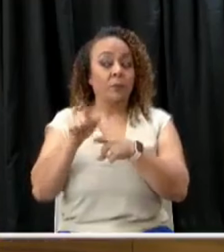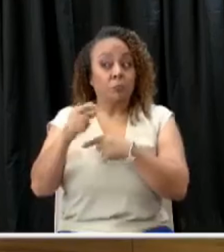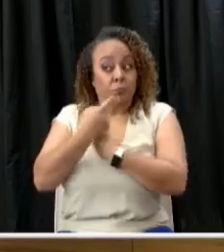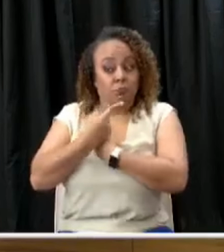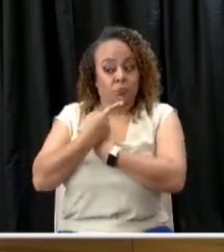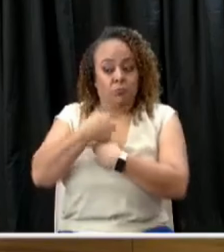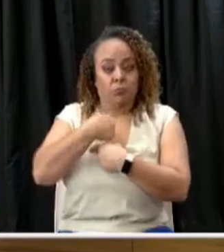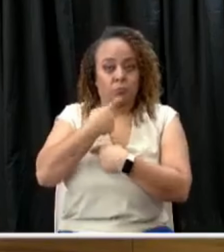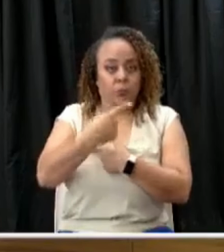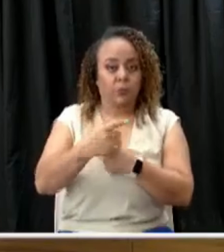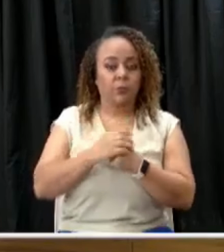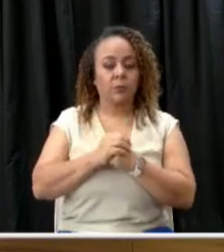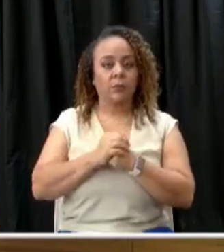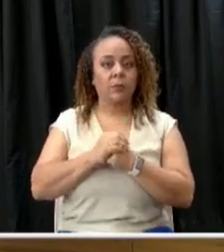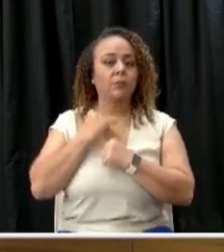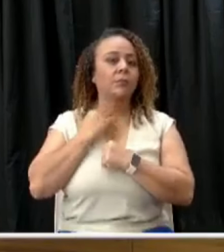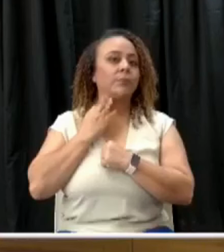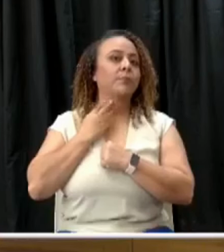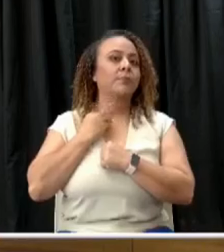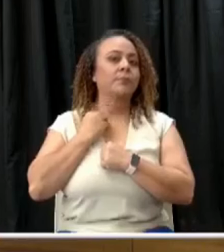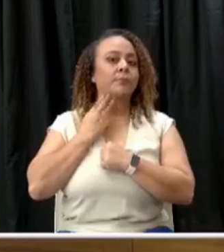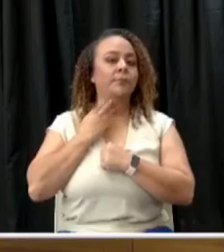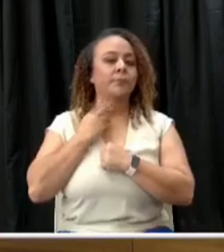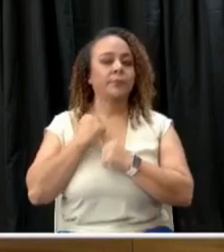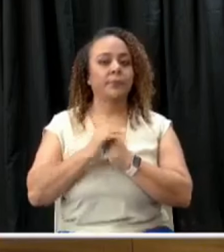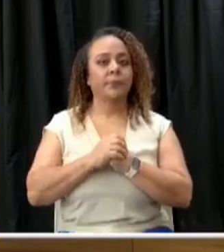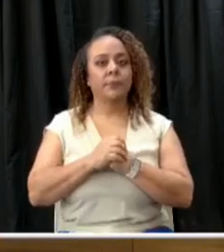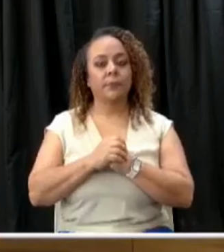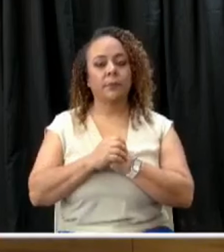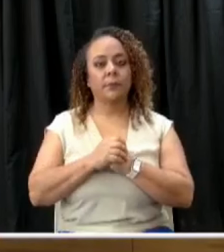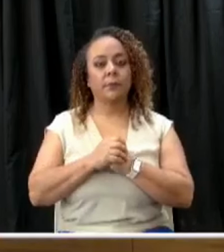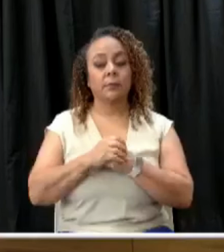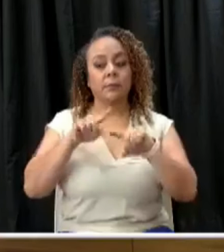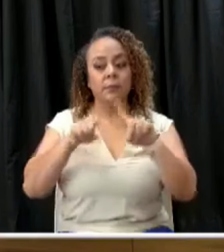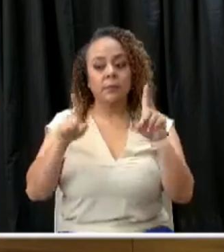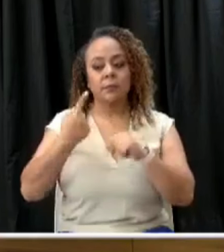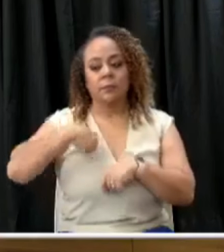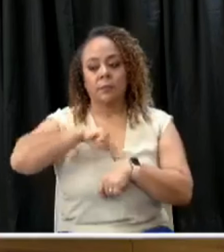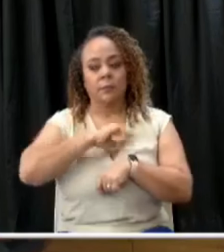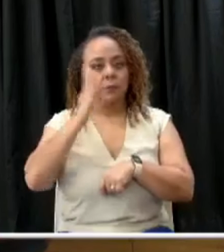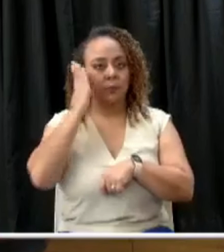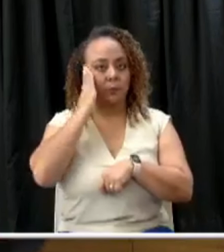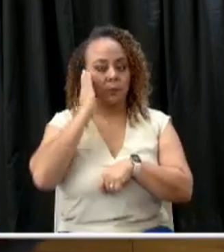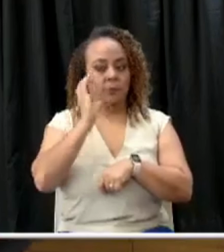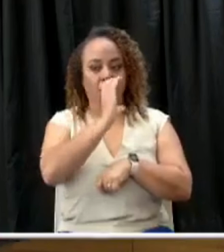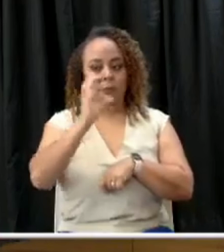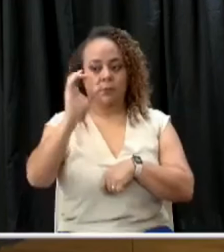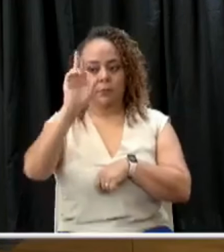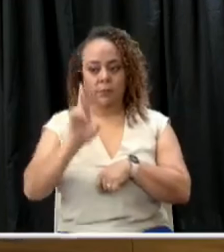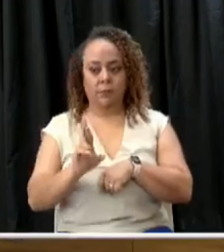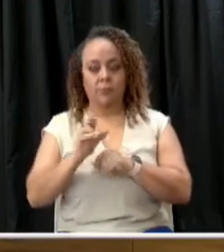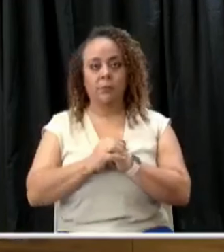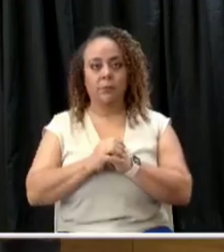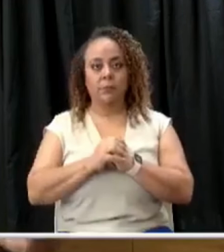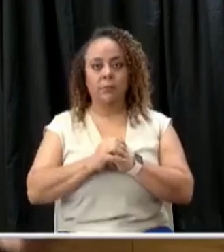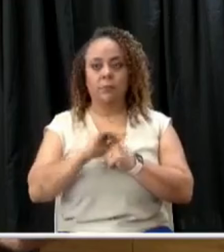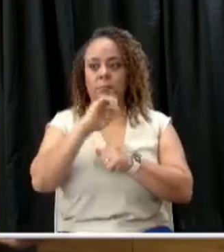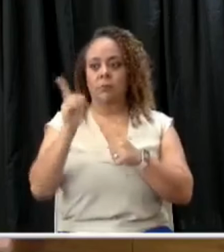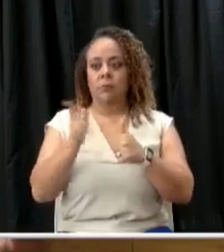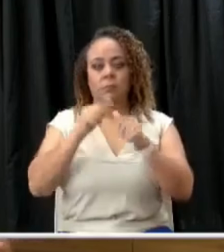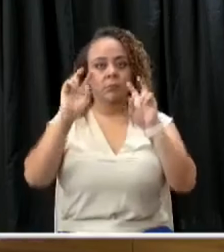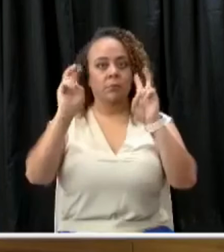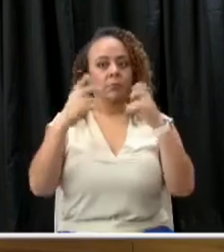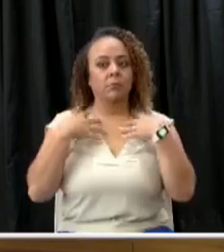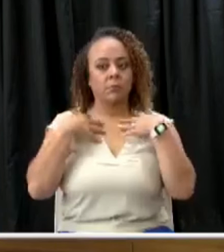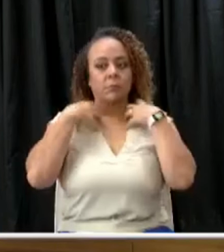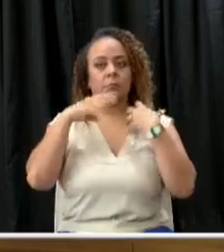con lo que voy a decir a continuación. Sin embargo, sabemos que Costa Rica es pionero en el tema de